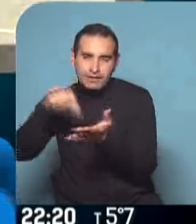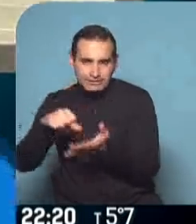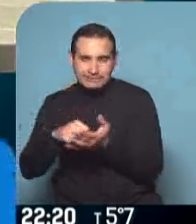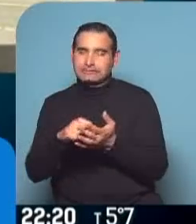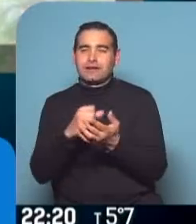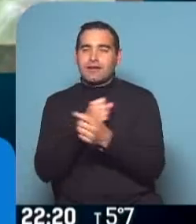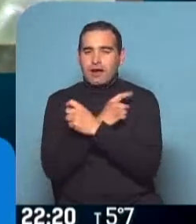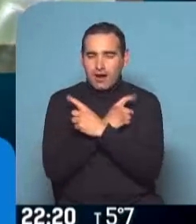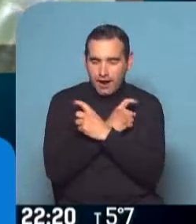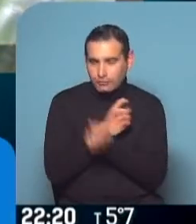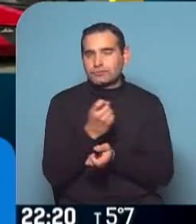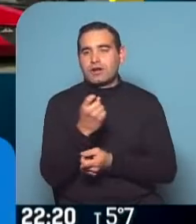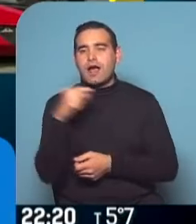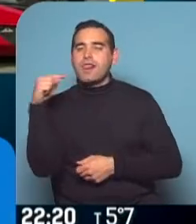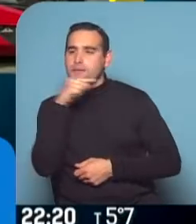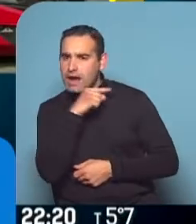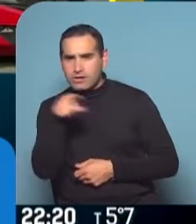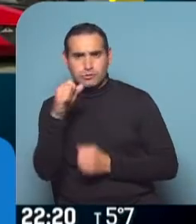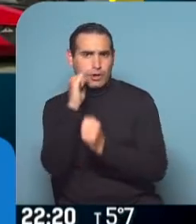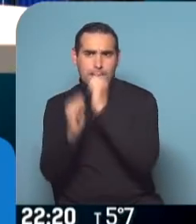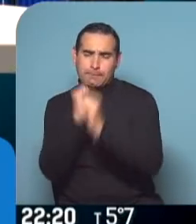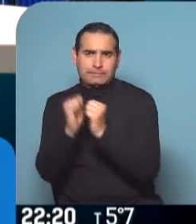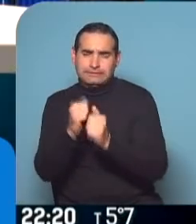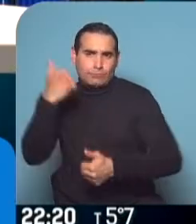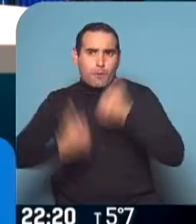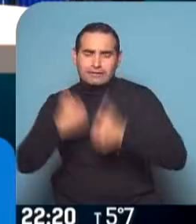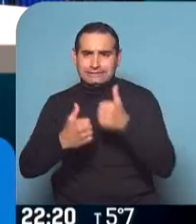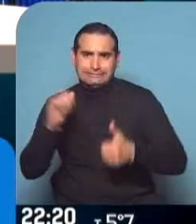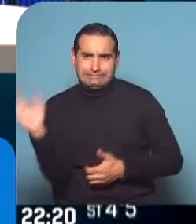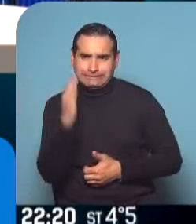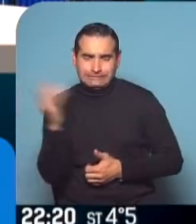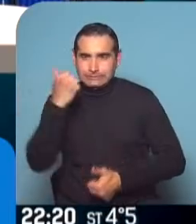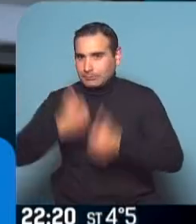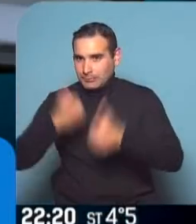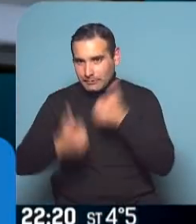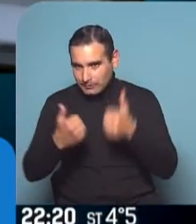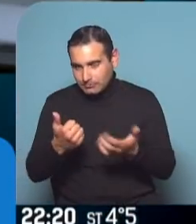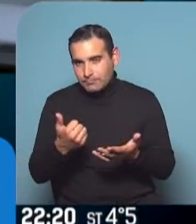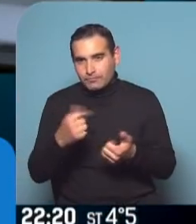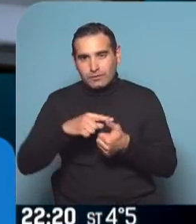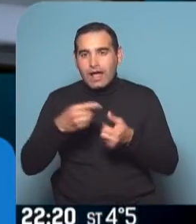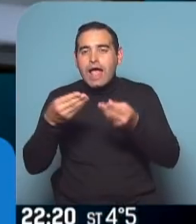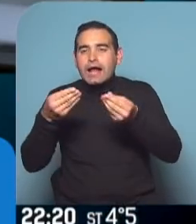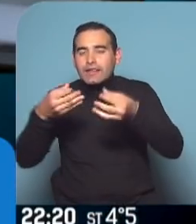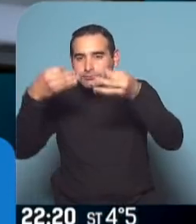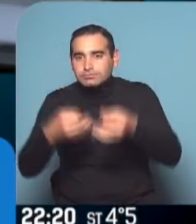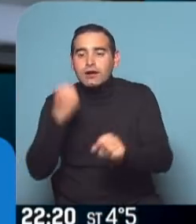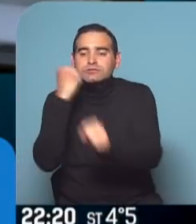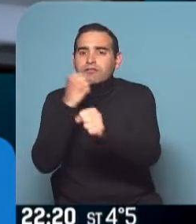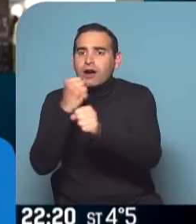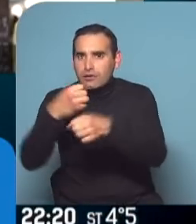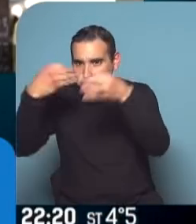Austria, Alemania, ¿no? Una industria muy competitiva, por diferentes razones, la calidad de la mano de obra, pero también